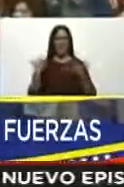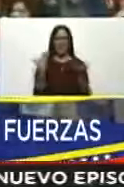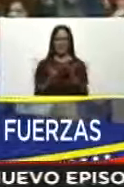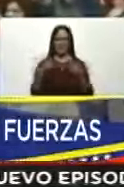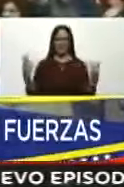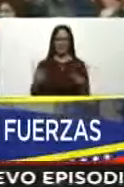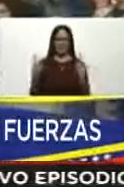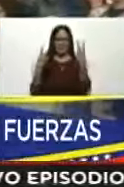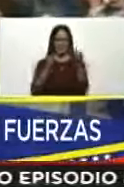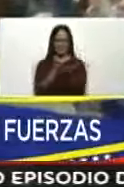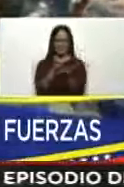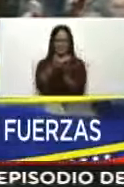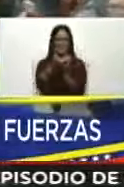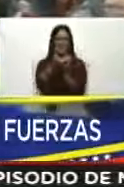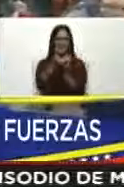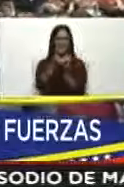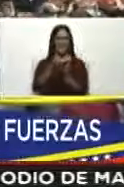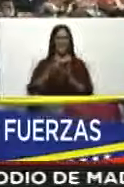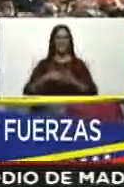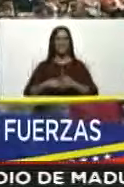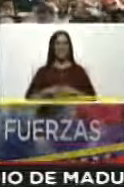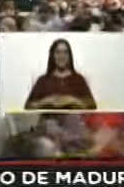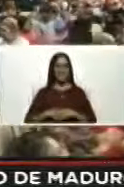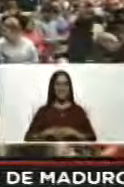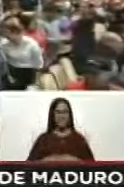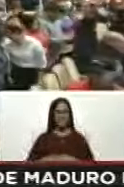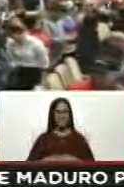¡Hasta la victoria siempre!